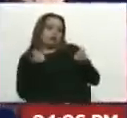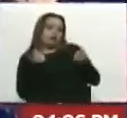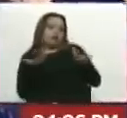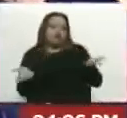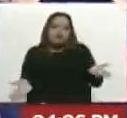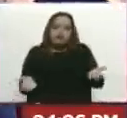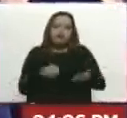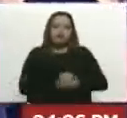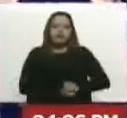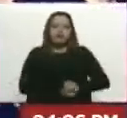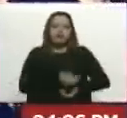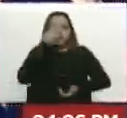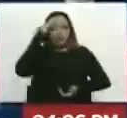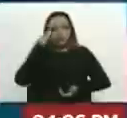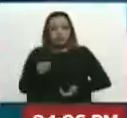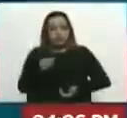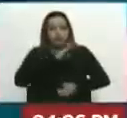que,